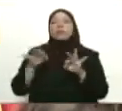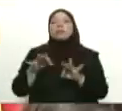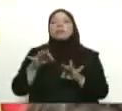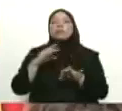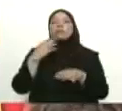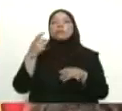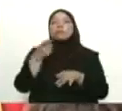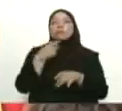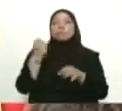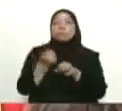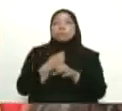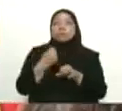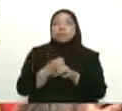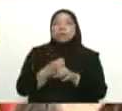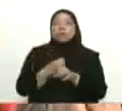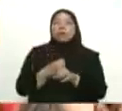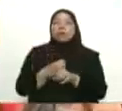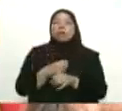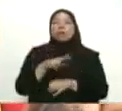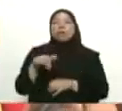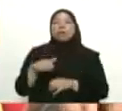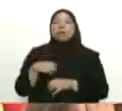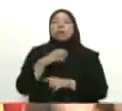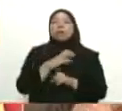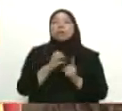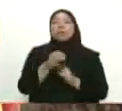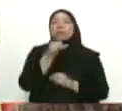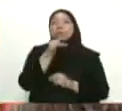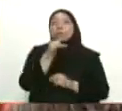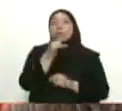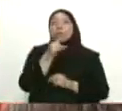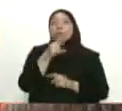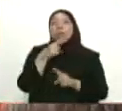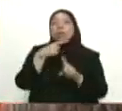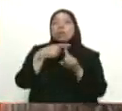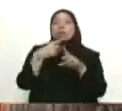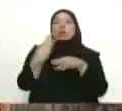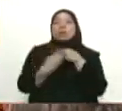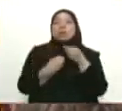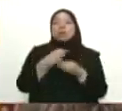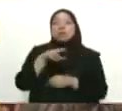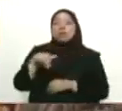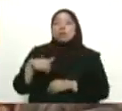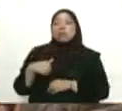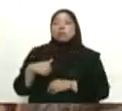Guillermo Aldana cultor de de cruz de mayo